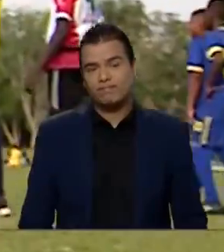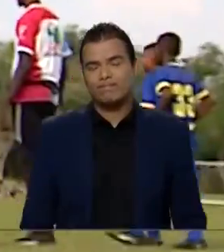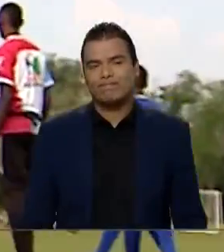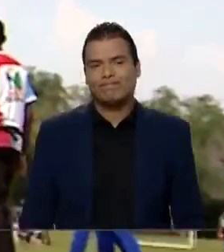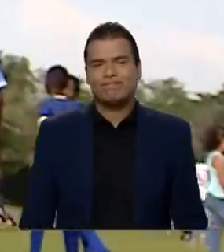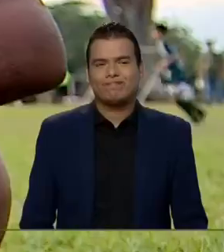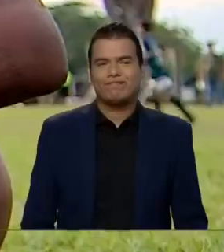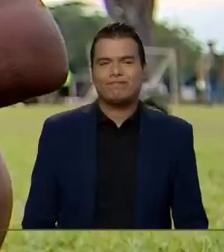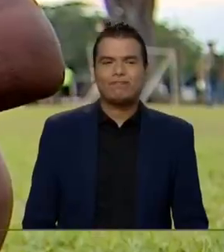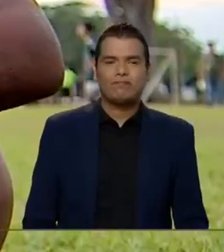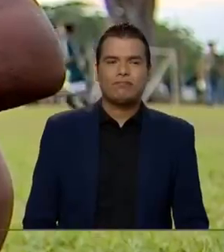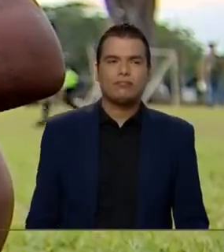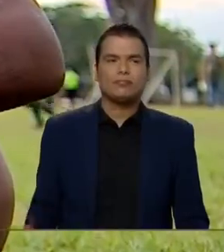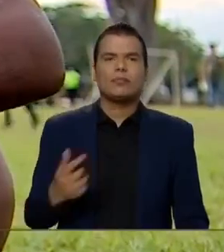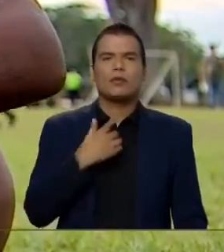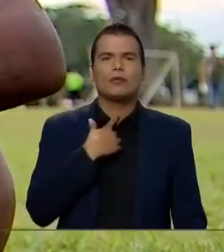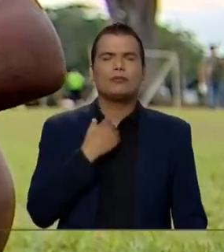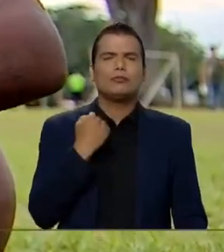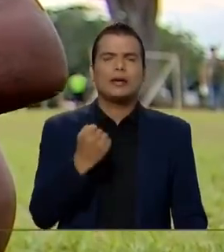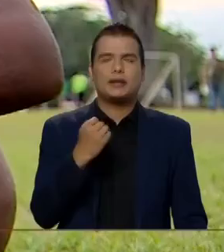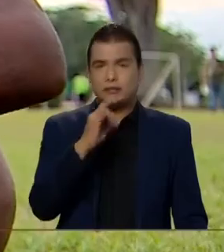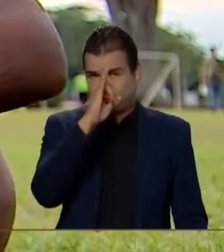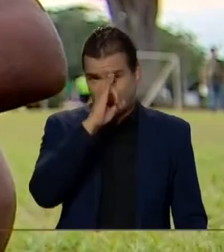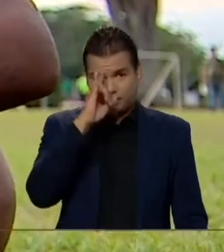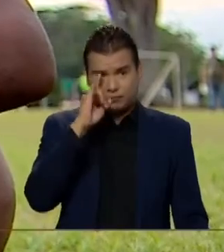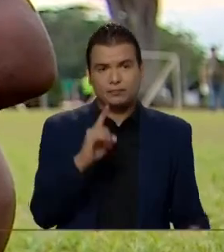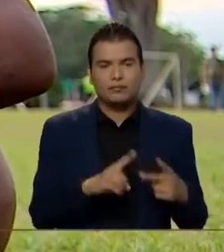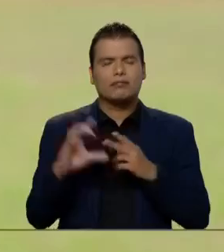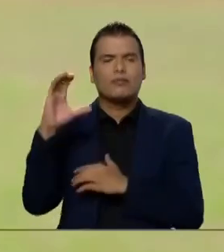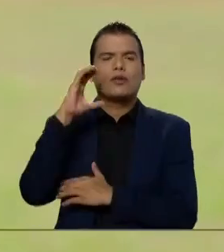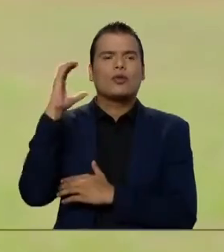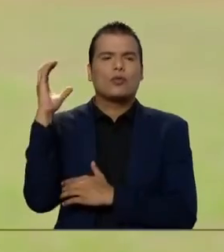mí me gusta mucho el Real Madrid y la Selección